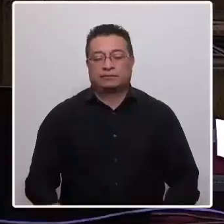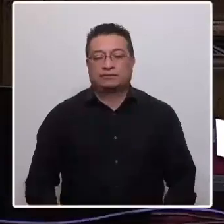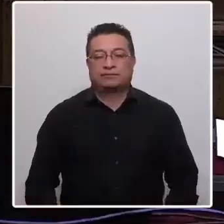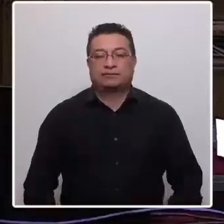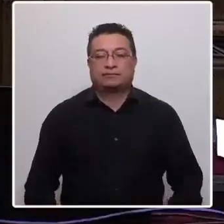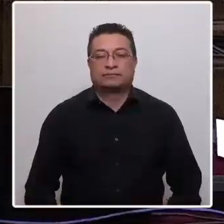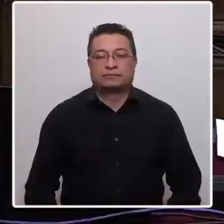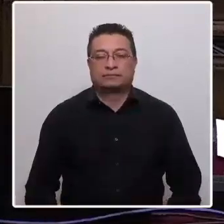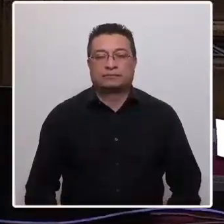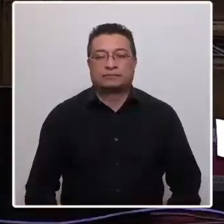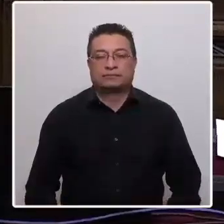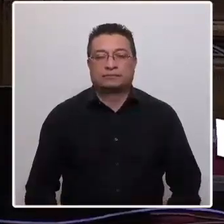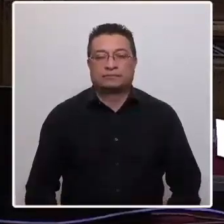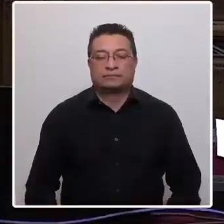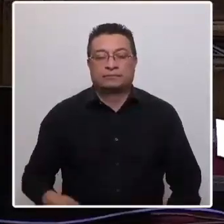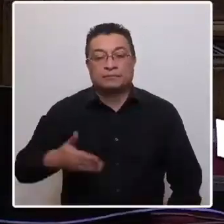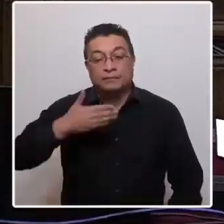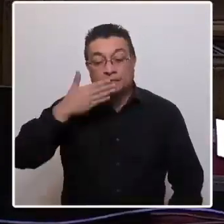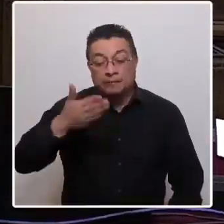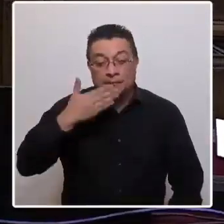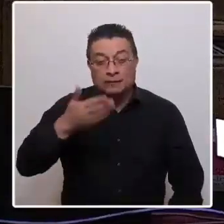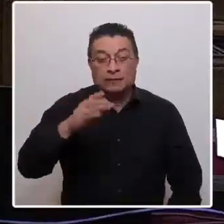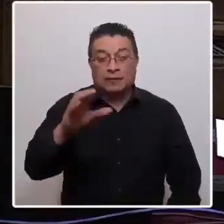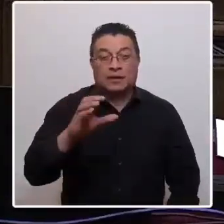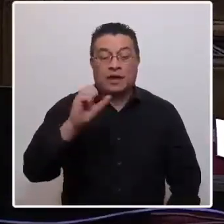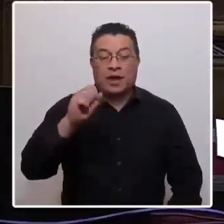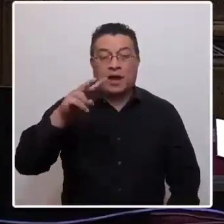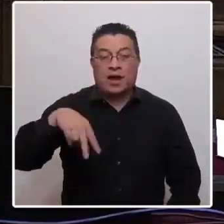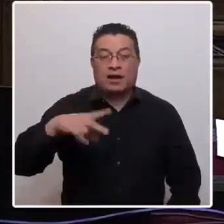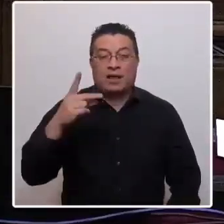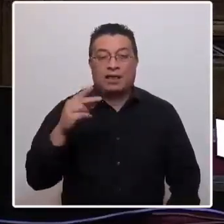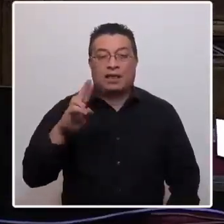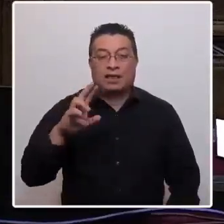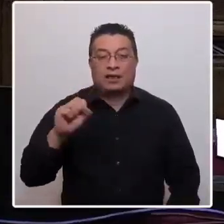Tiene la palabra el convencional Cristóbal Andrade.